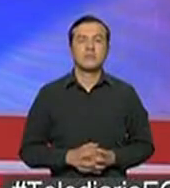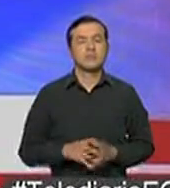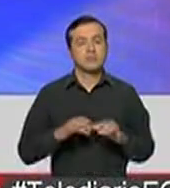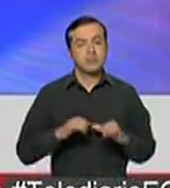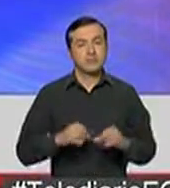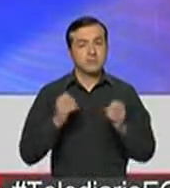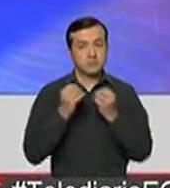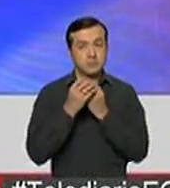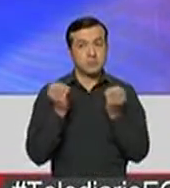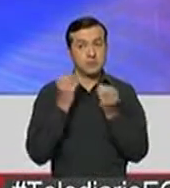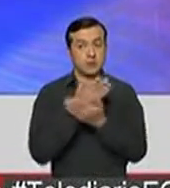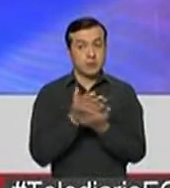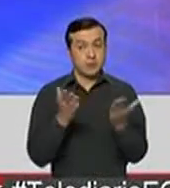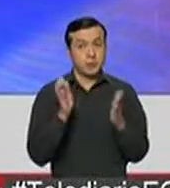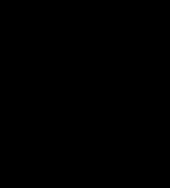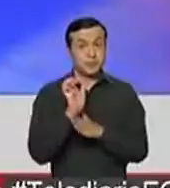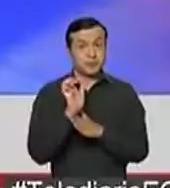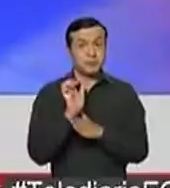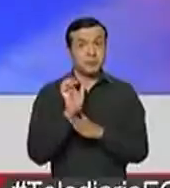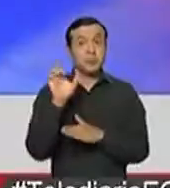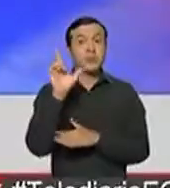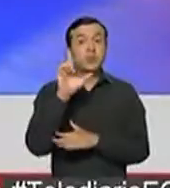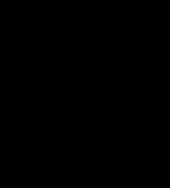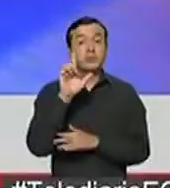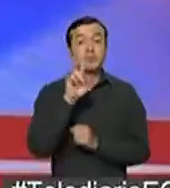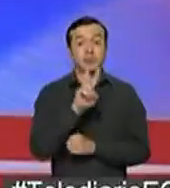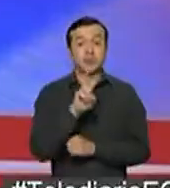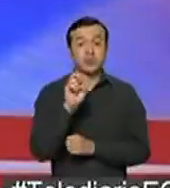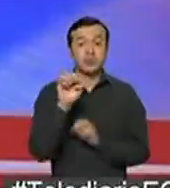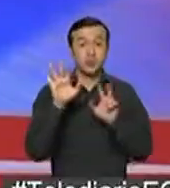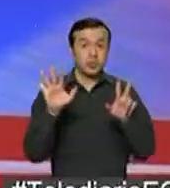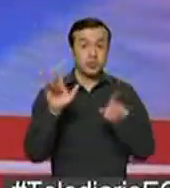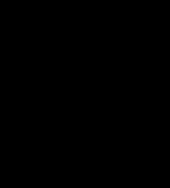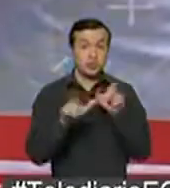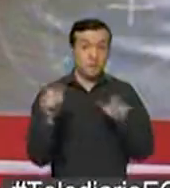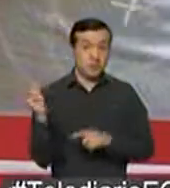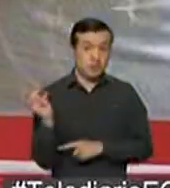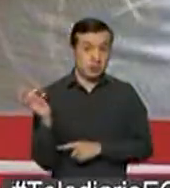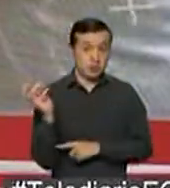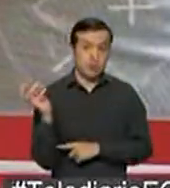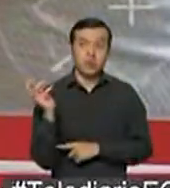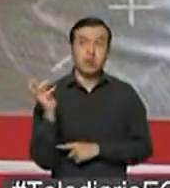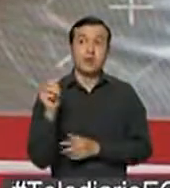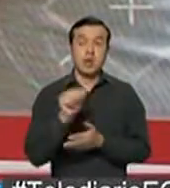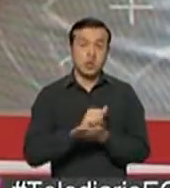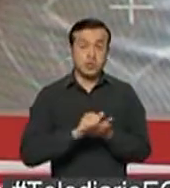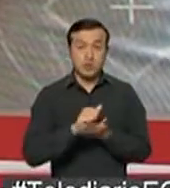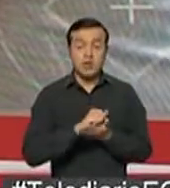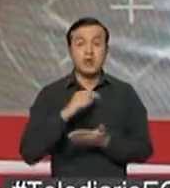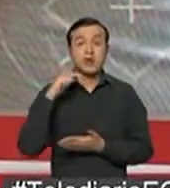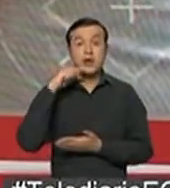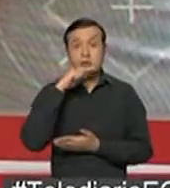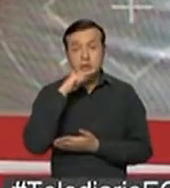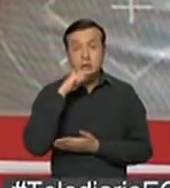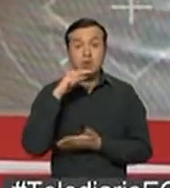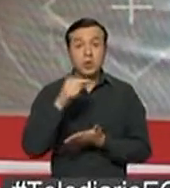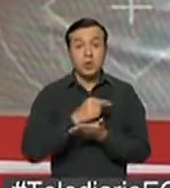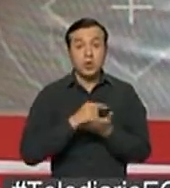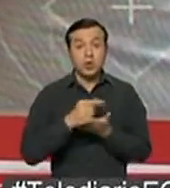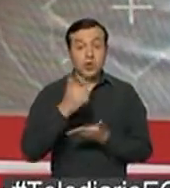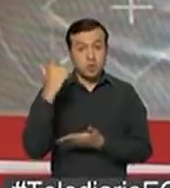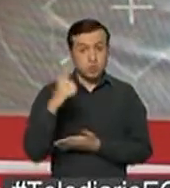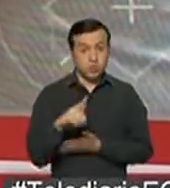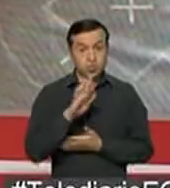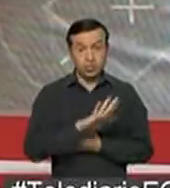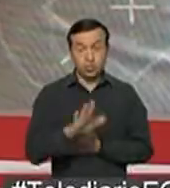Continuamos con más información nacional. A partir de este lunes, 208 jubilados de Azuay, Cañar, Guayas y Loja recibirán los valores adeudados